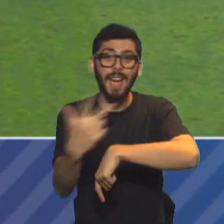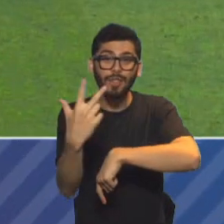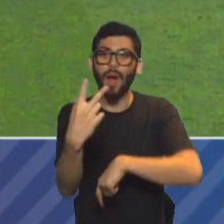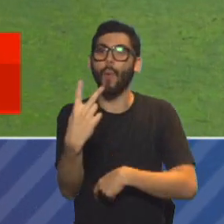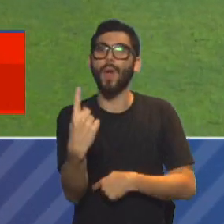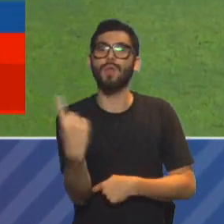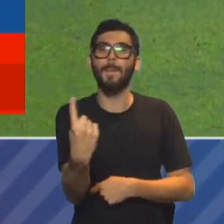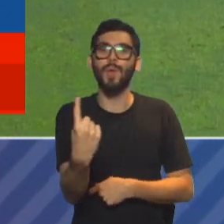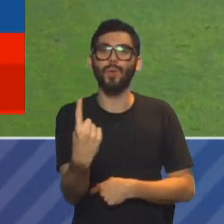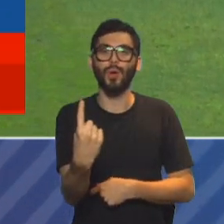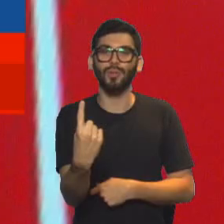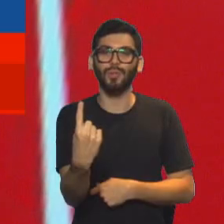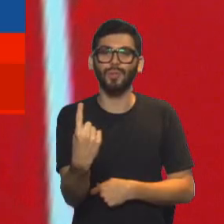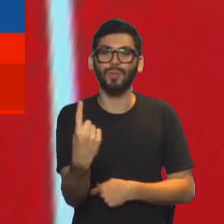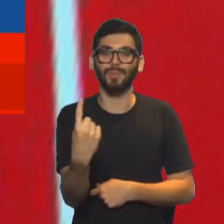8 segundos.